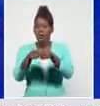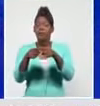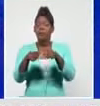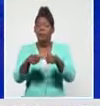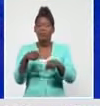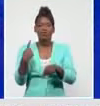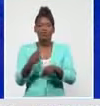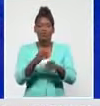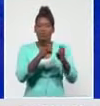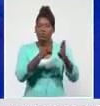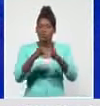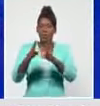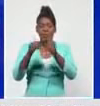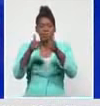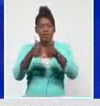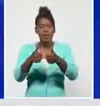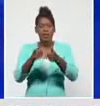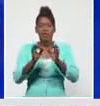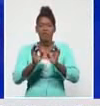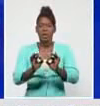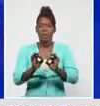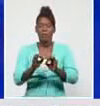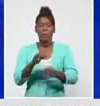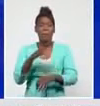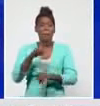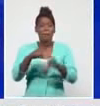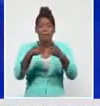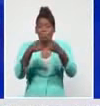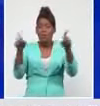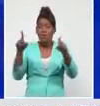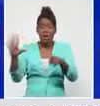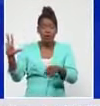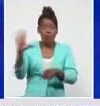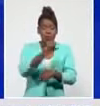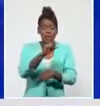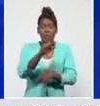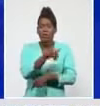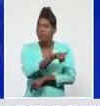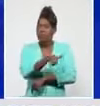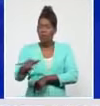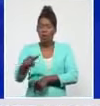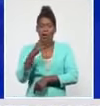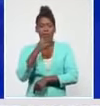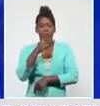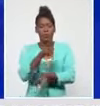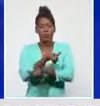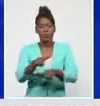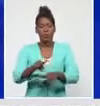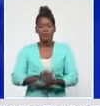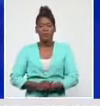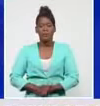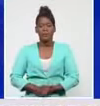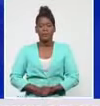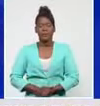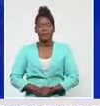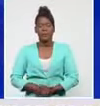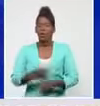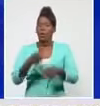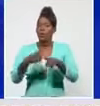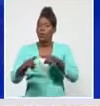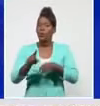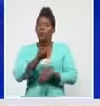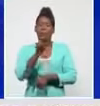mismo, Gisela. Para todas las provincias. Es un protocolo del país. La última pregunta, doctor, nos